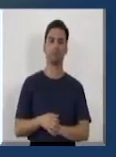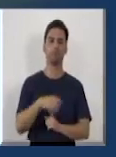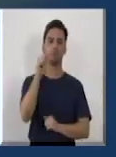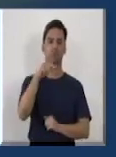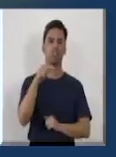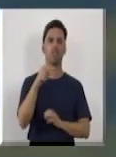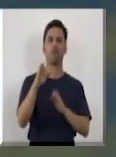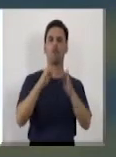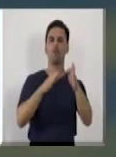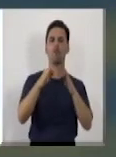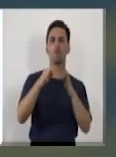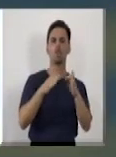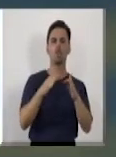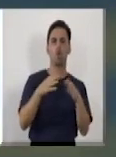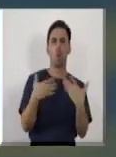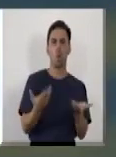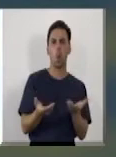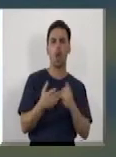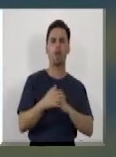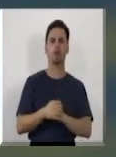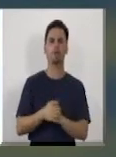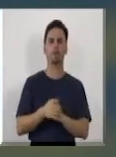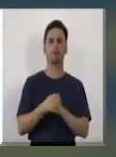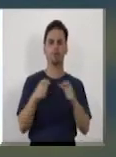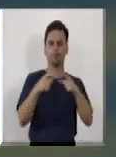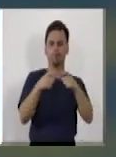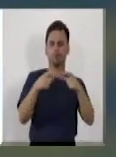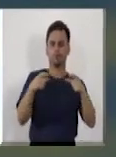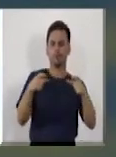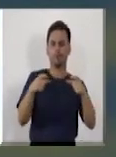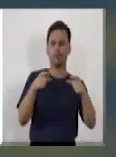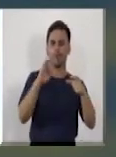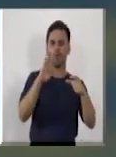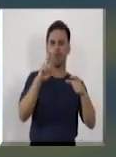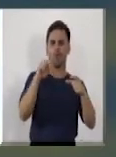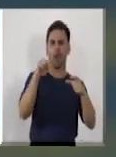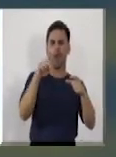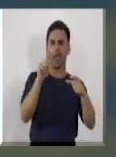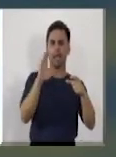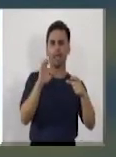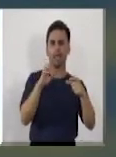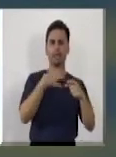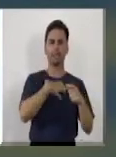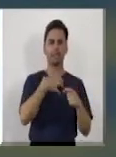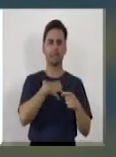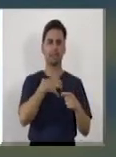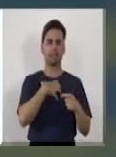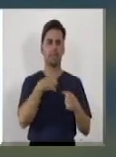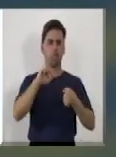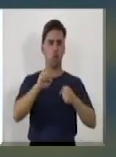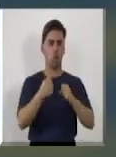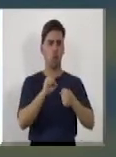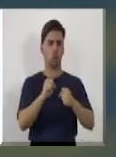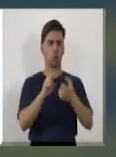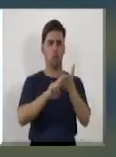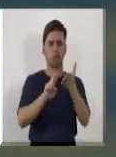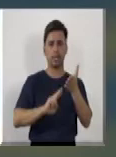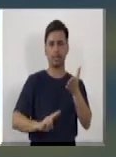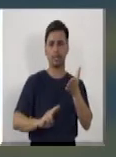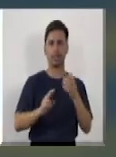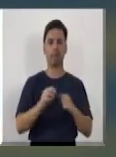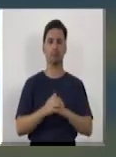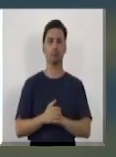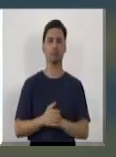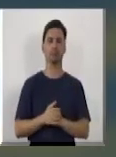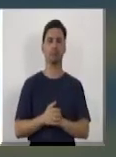La función de las fuentes o generadoras es producir un exceso de carga eléctrica en una parte del circuito respecto a la otra, provocando así